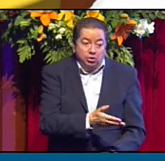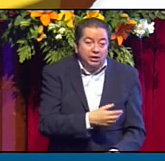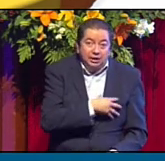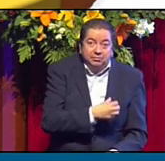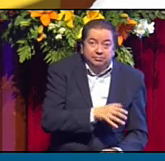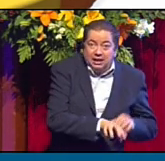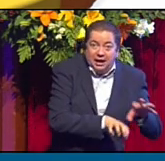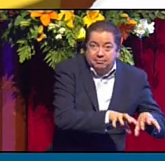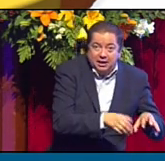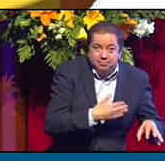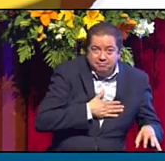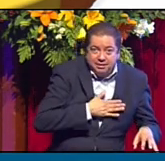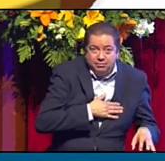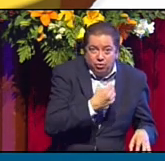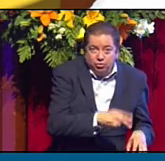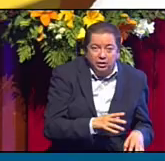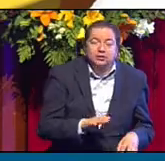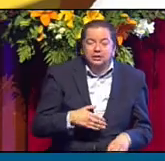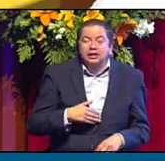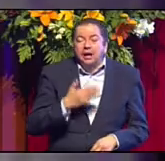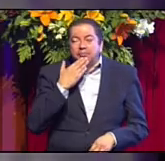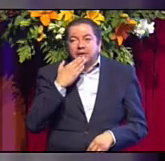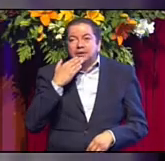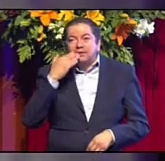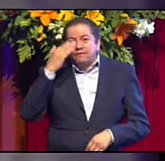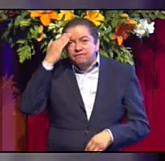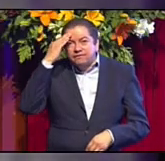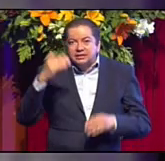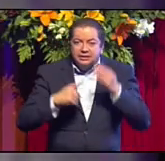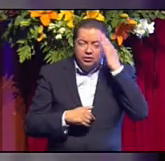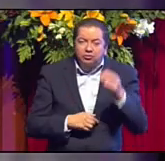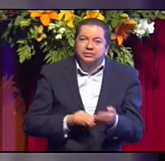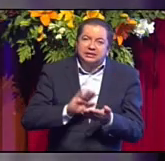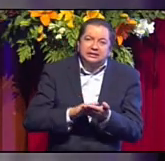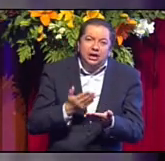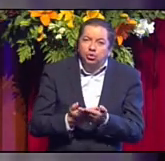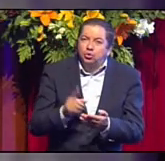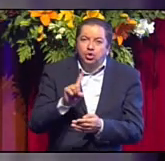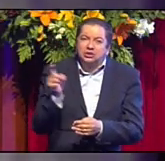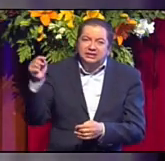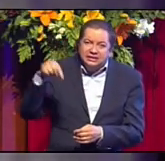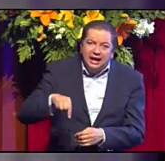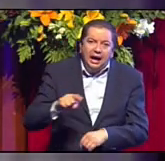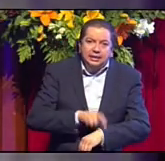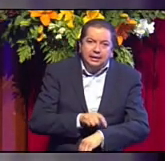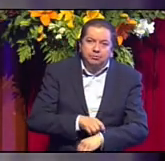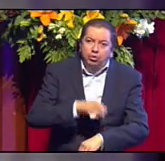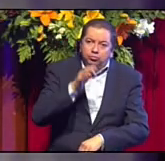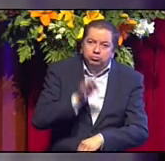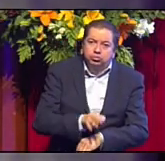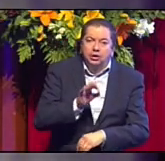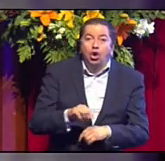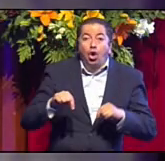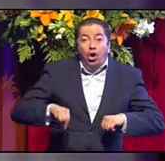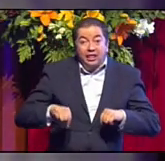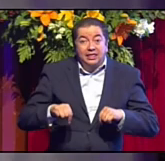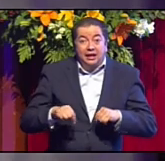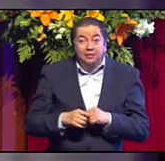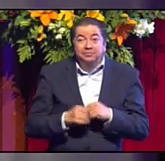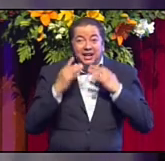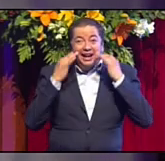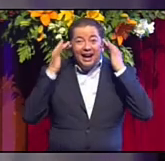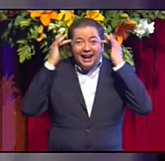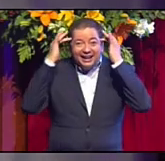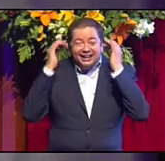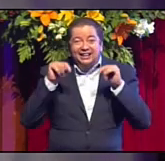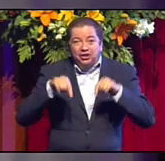también con muchos vecinos que nosotros conocemos, donde la salud no está llegando a tiempo. Hoy día, con mucha alegría, quiero decir que